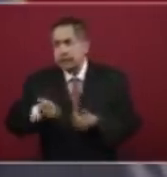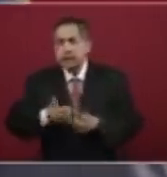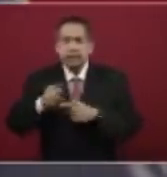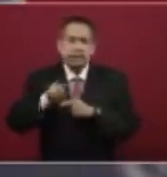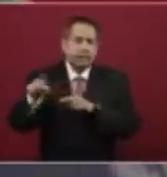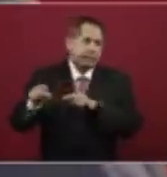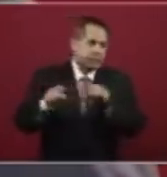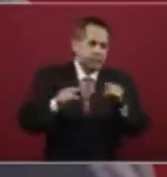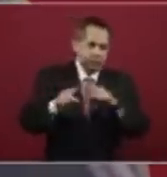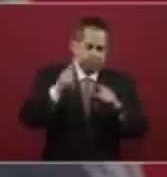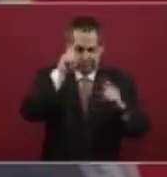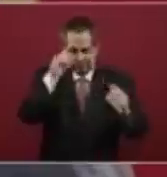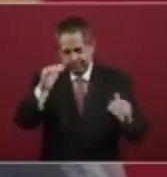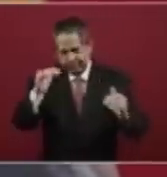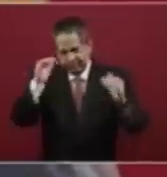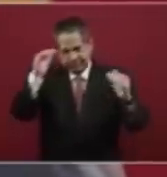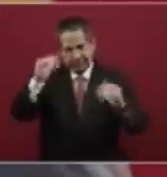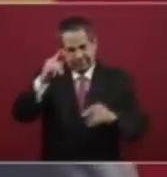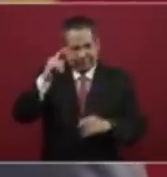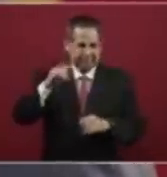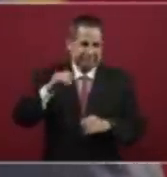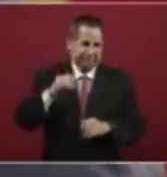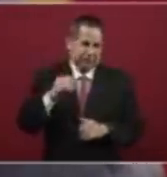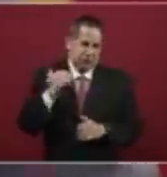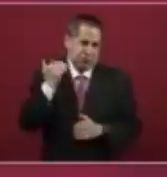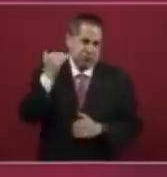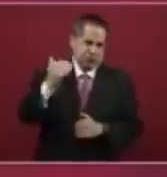claro, de los machuchones,